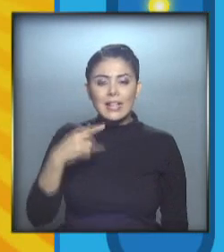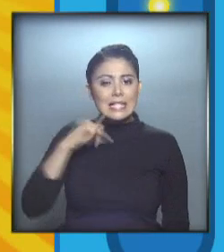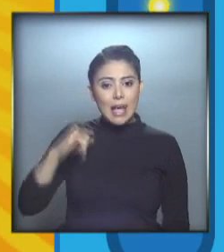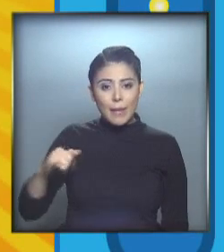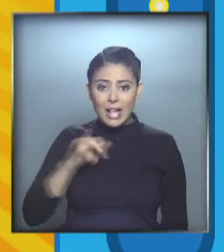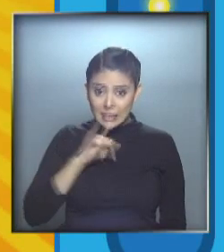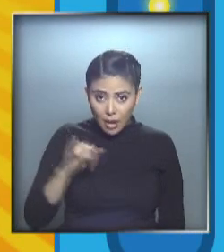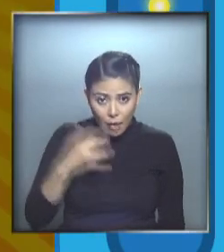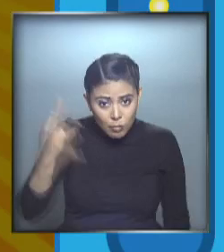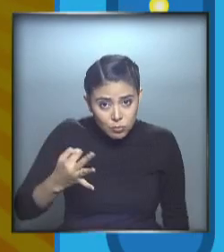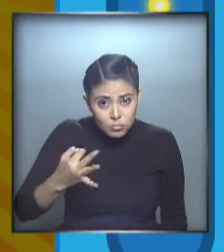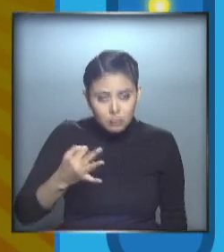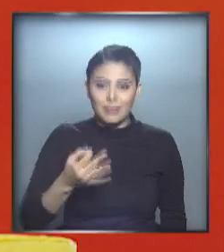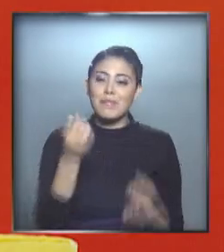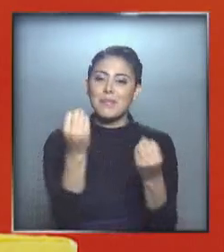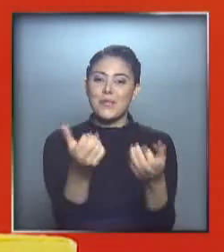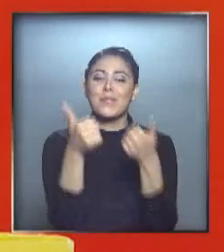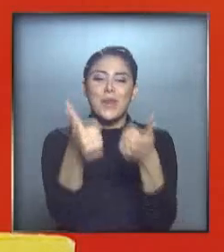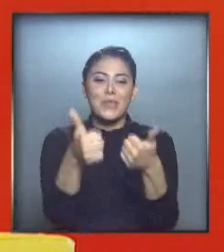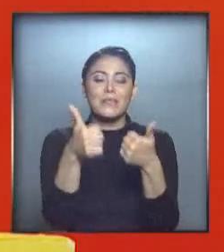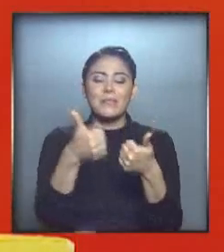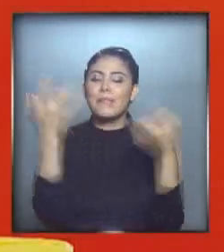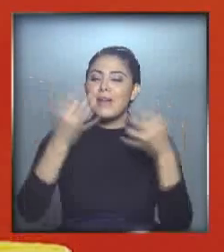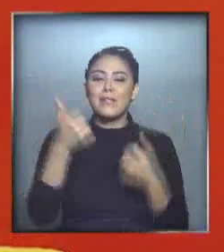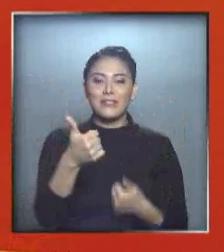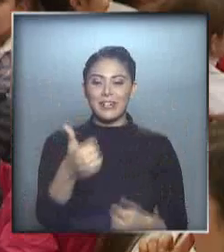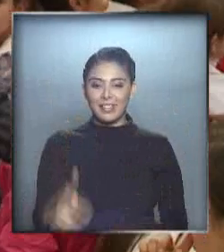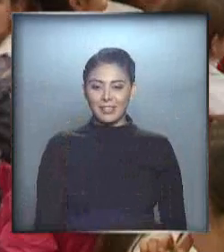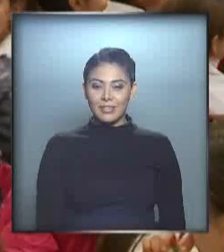¡Samba! ¡Es Samba, dicen los chicos! ¡Sí! ¡Correcto!